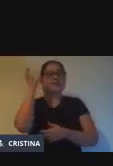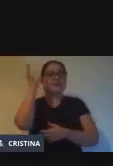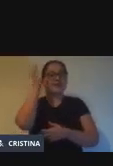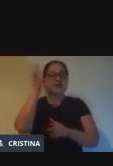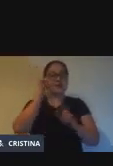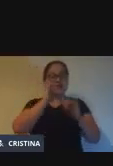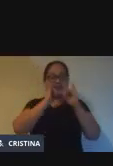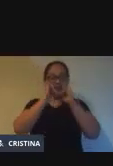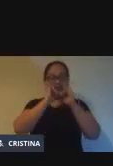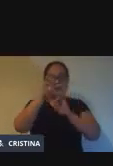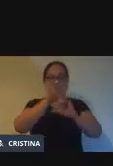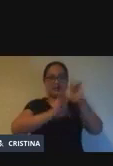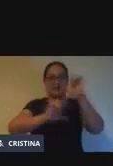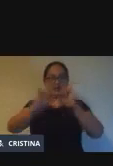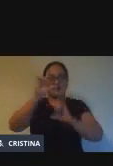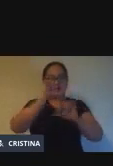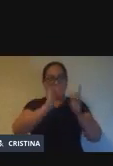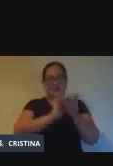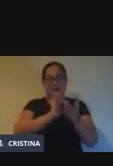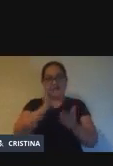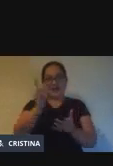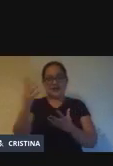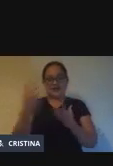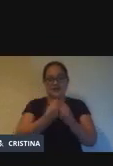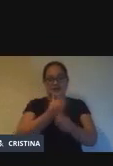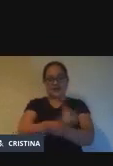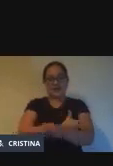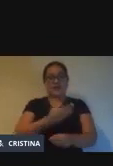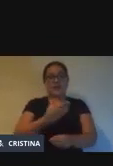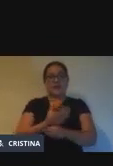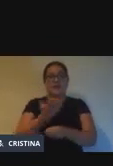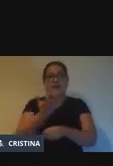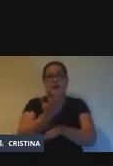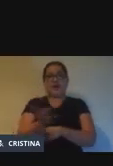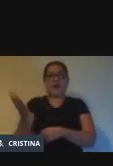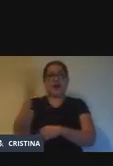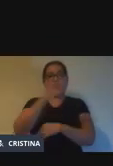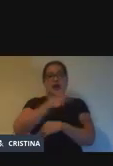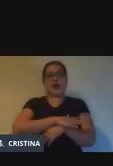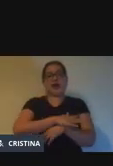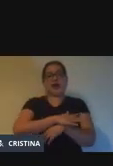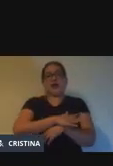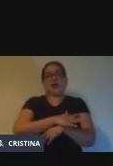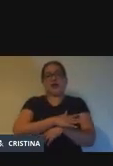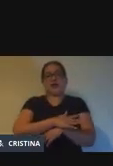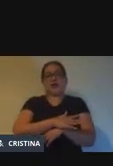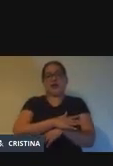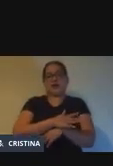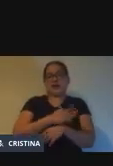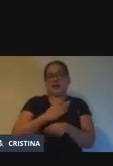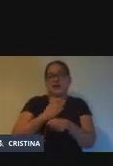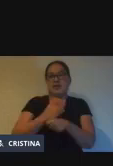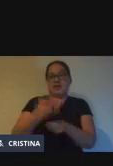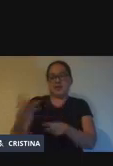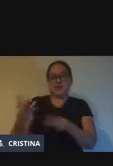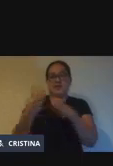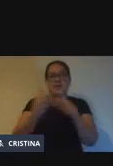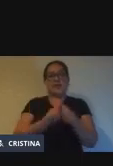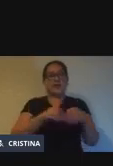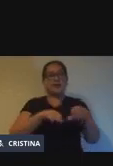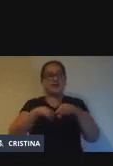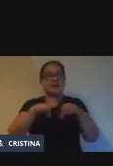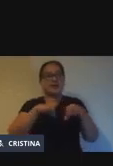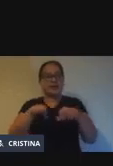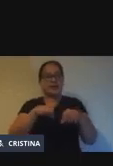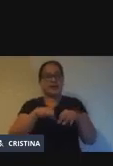Lengua de Señas Mexicana, intérprete el día de hoy, que estará con nosotros, con nosotras y nosotros, trabajando